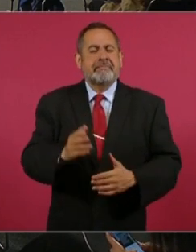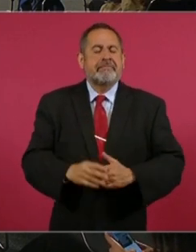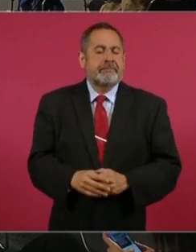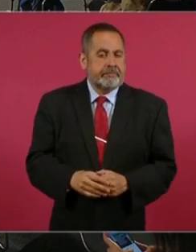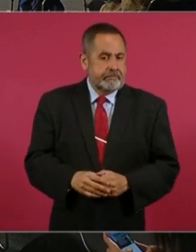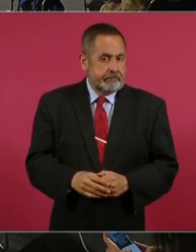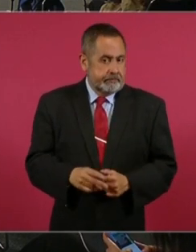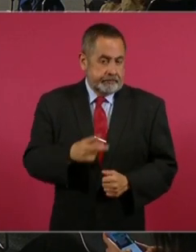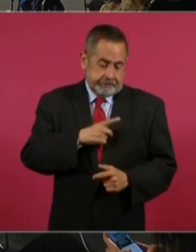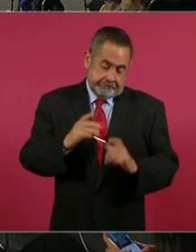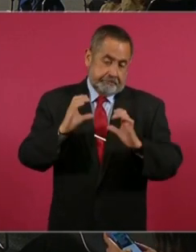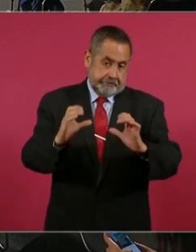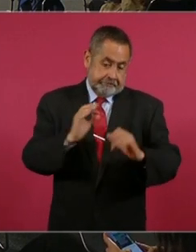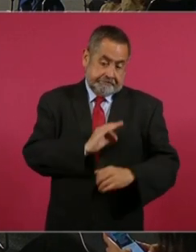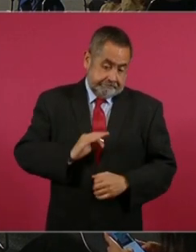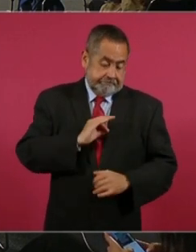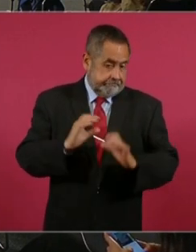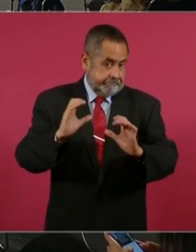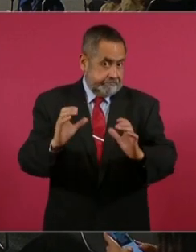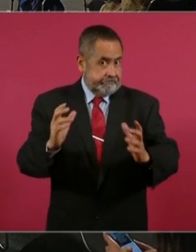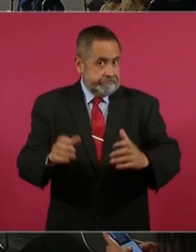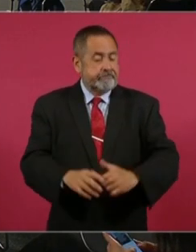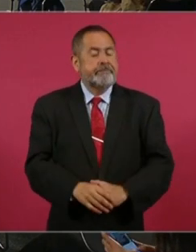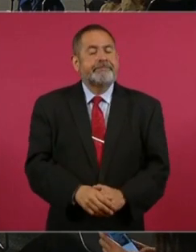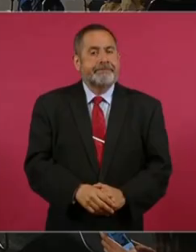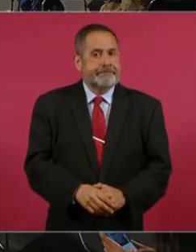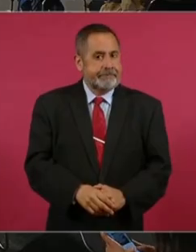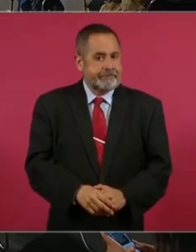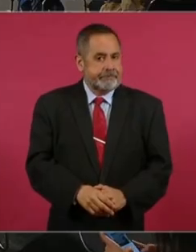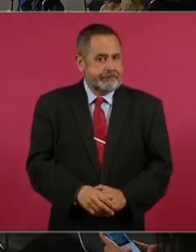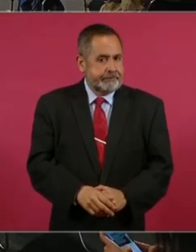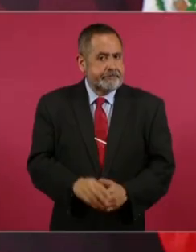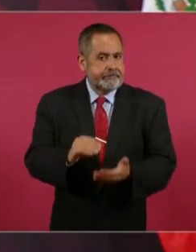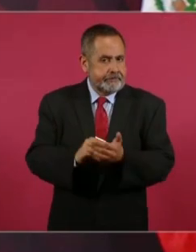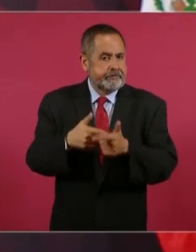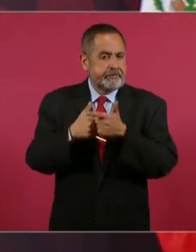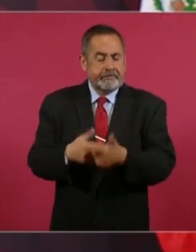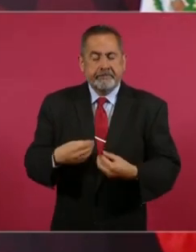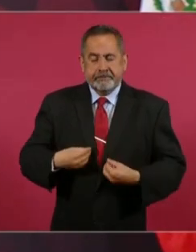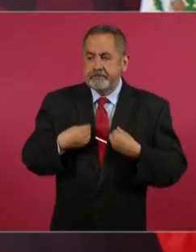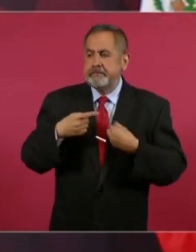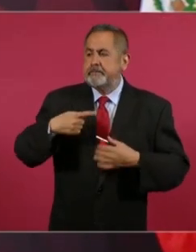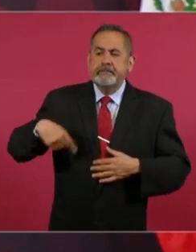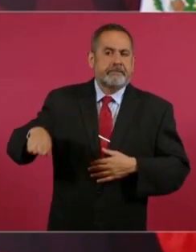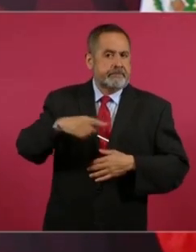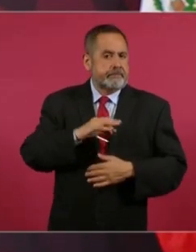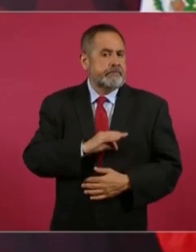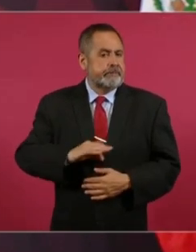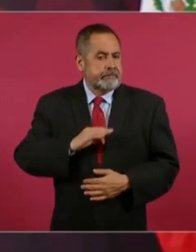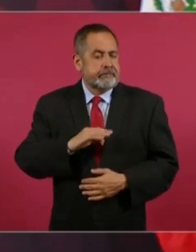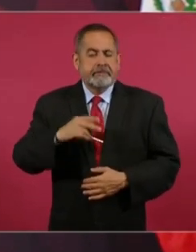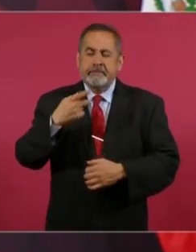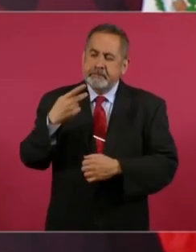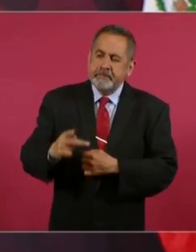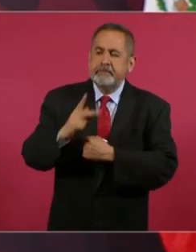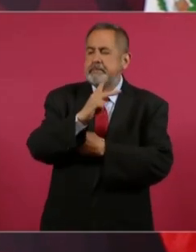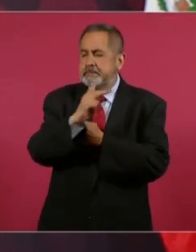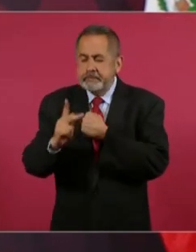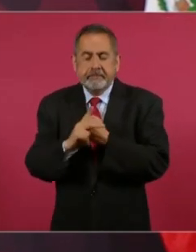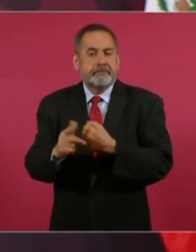Y hay que cuidar eso, ¿no? Que sigamos viviendo en un país